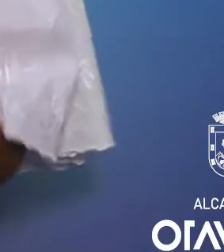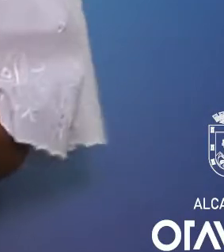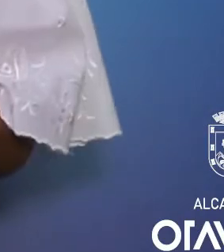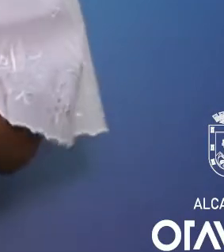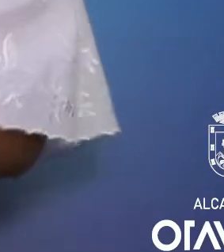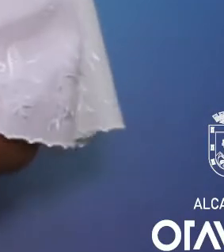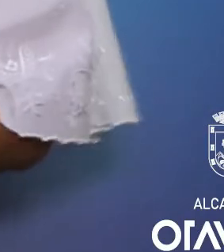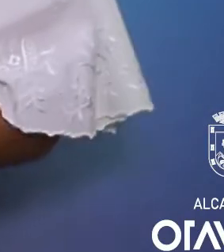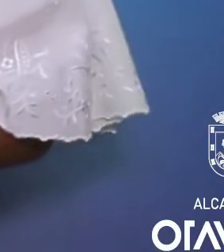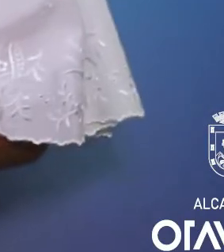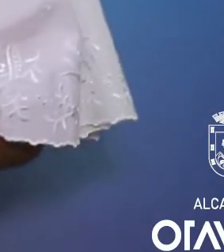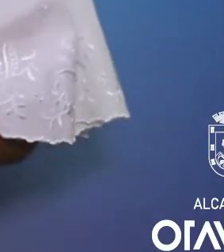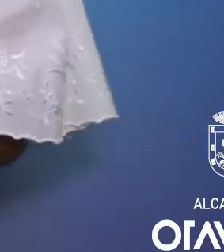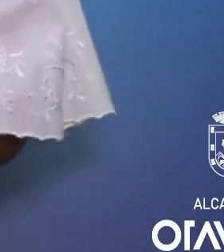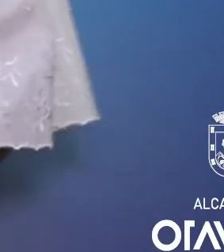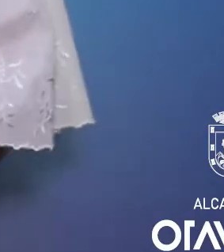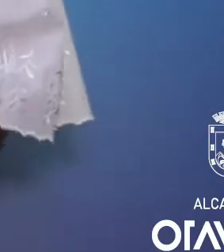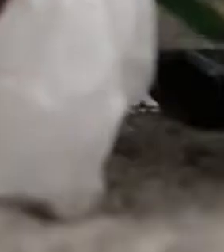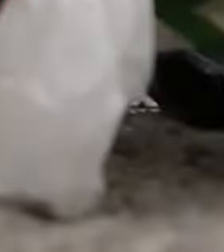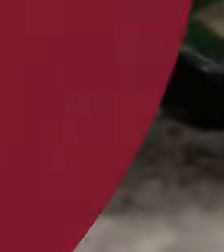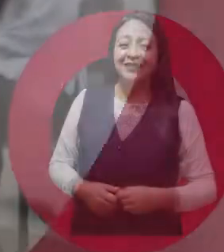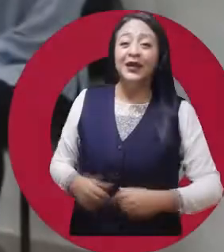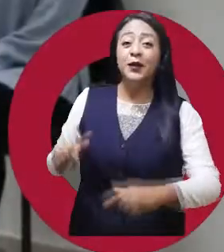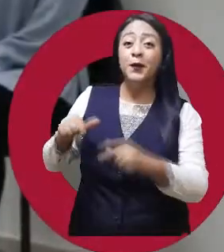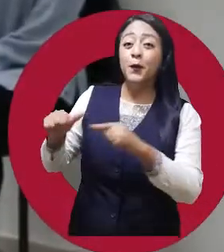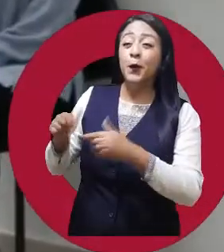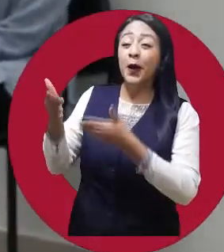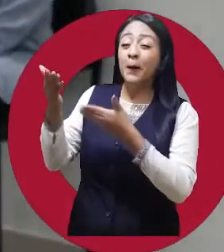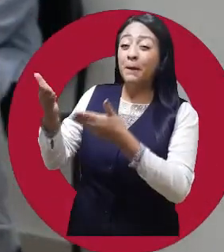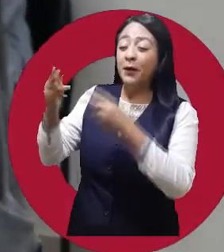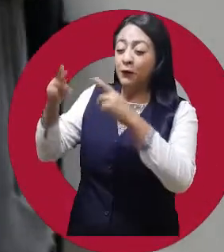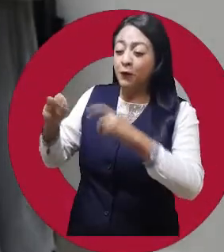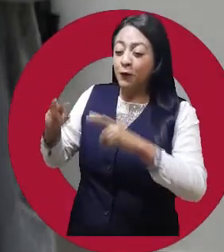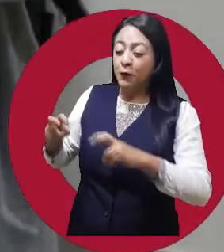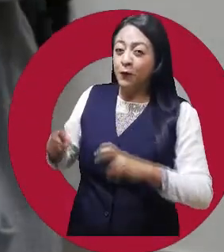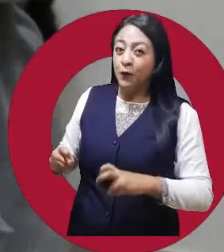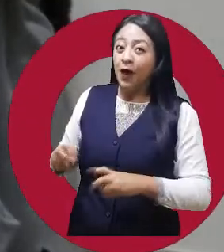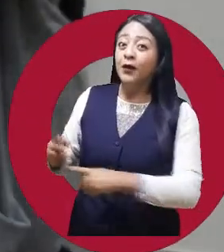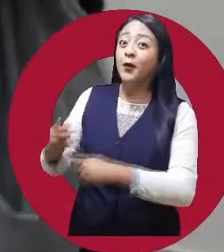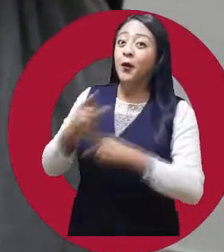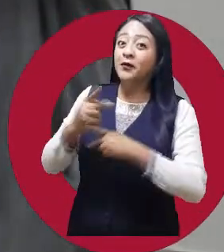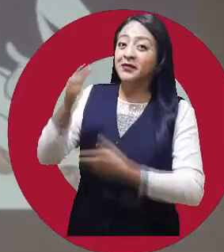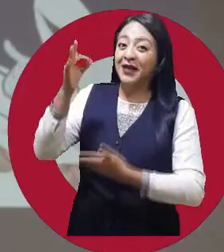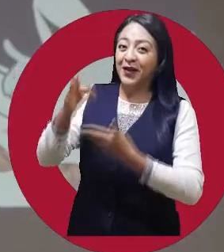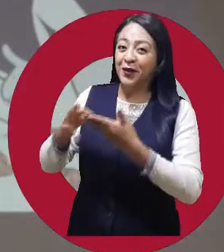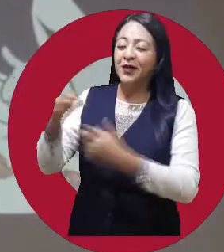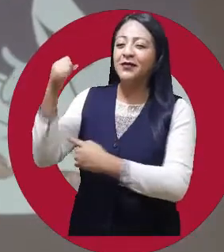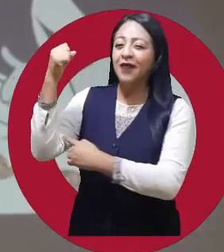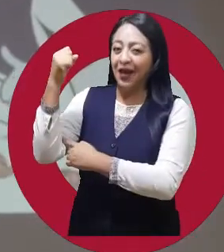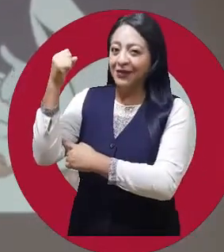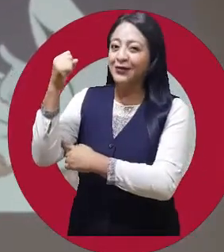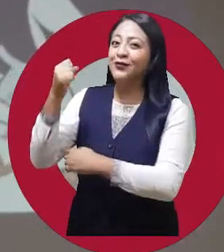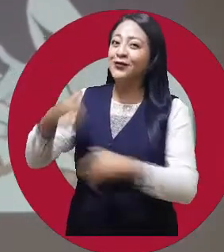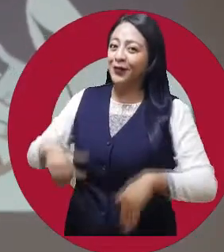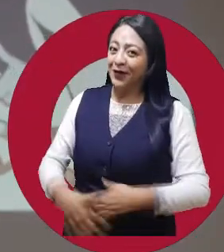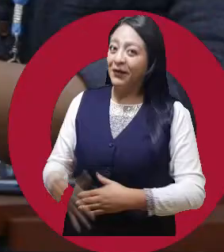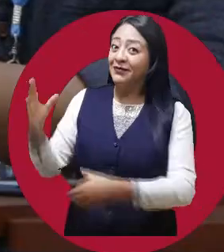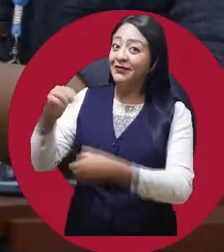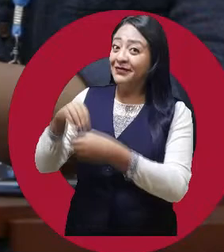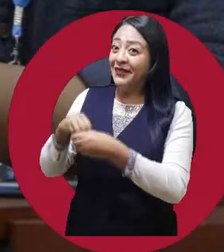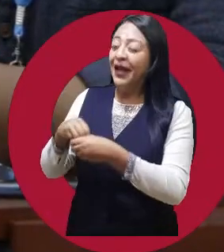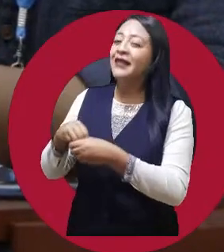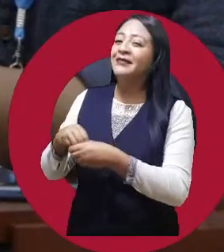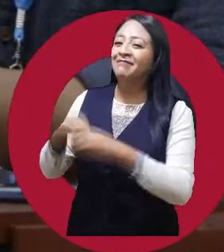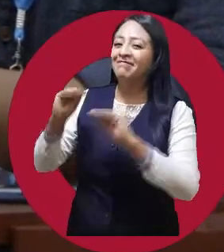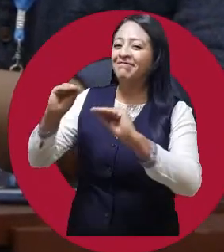shinami, kichuata, yachajungapak, munaitiachu. En el Centro de Investigación Gustavo Alfredo Jácome, la Red Cantonal de Protección de Derechos de